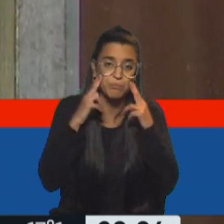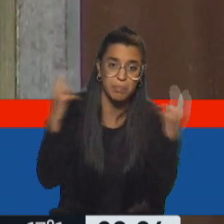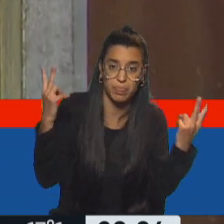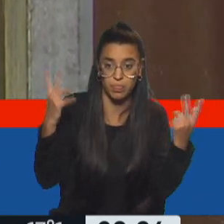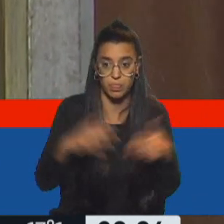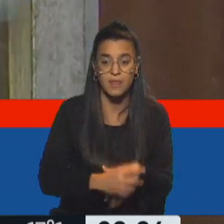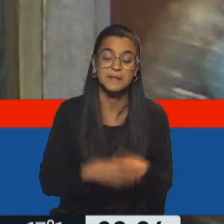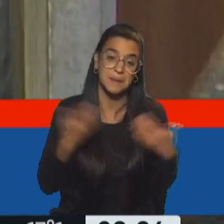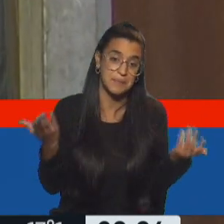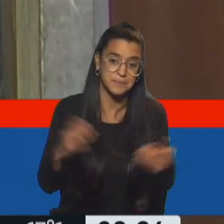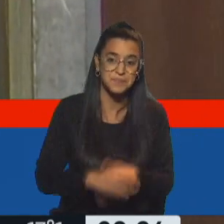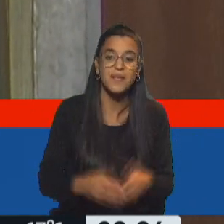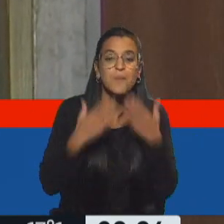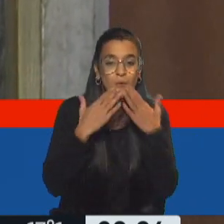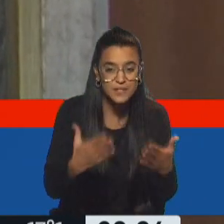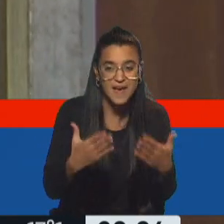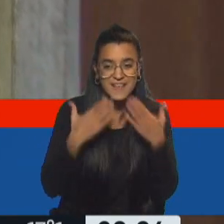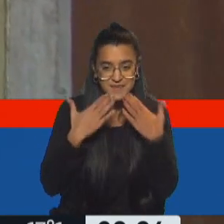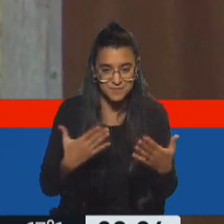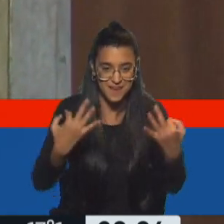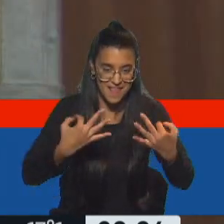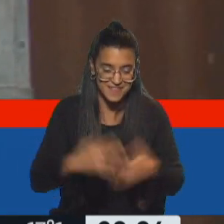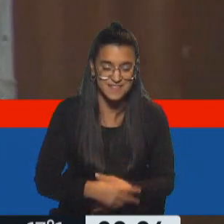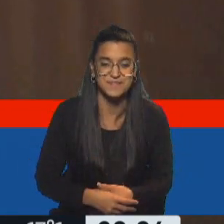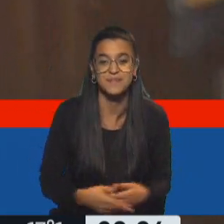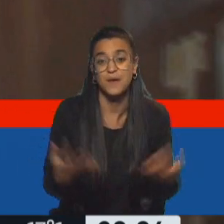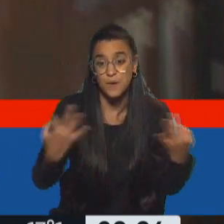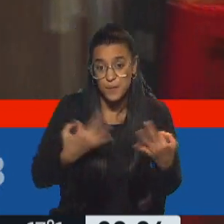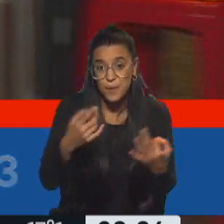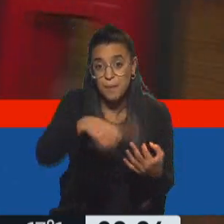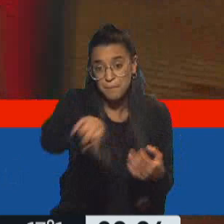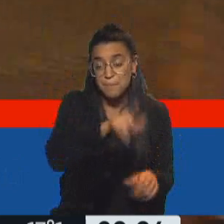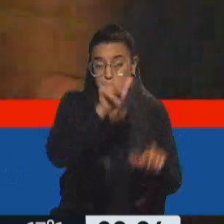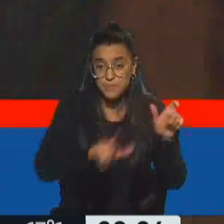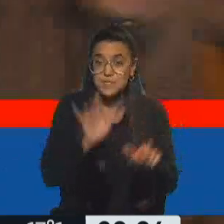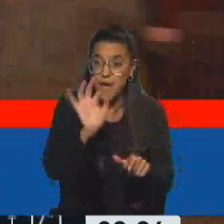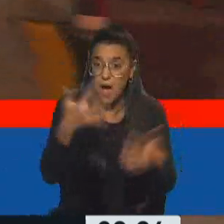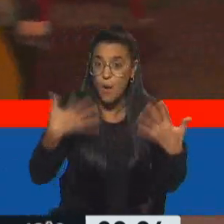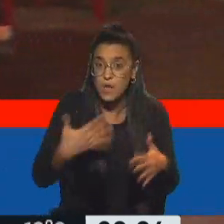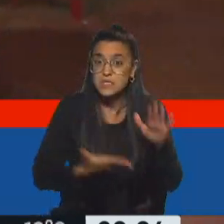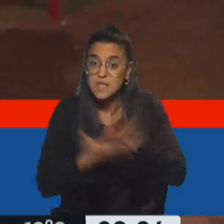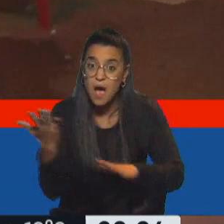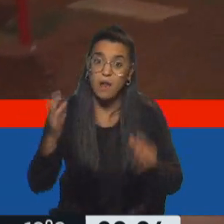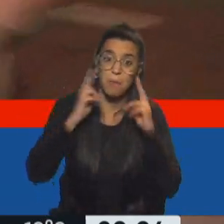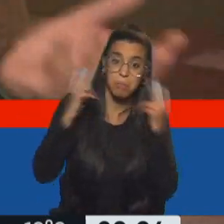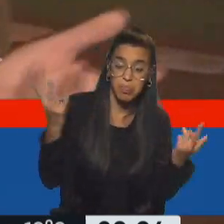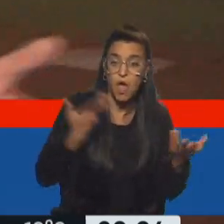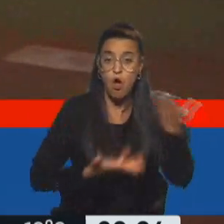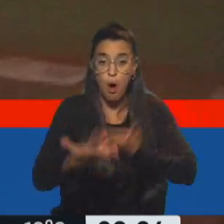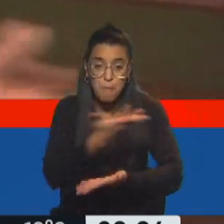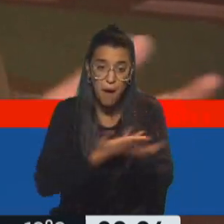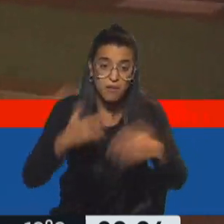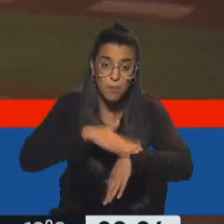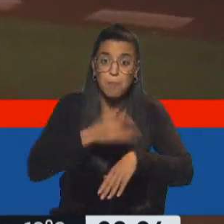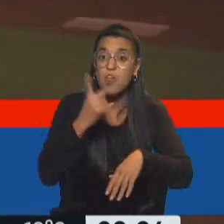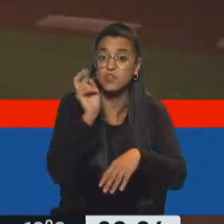y nada. Gracias, chicos, pásenla bien. Bueno, la sabiduría de nuestra gente, ¿no? Dani. Salen, se distienden, comparten un momento,